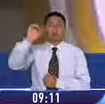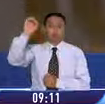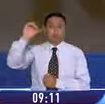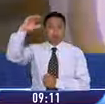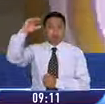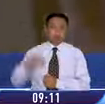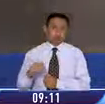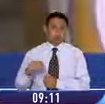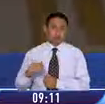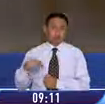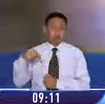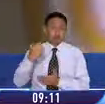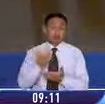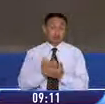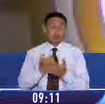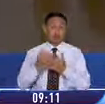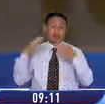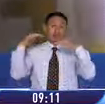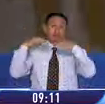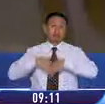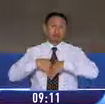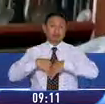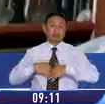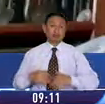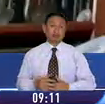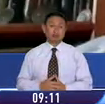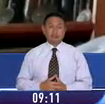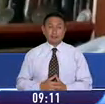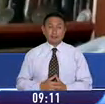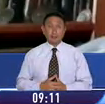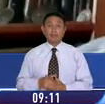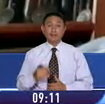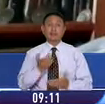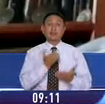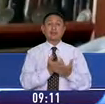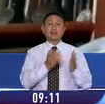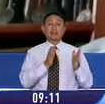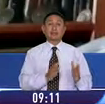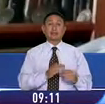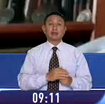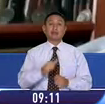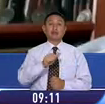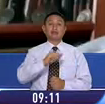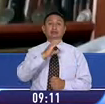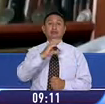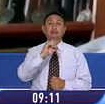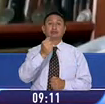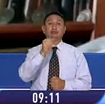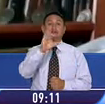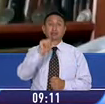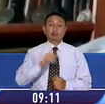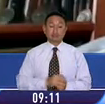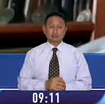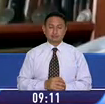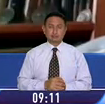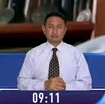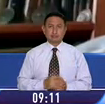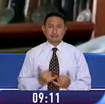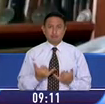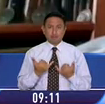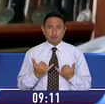panorama económico nada alentador para los próximos meses, según el economista Alberto Acosta Borneo. Y ya se ha visto cómo este